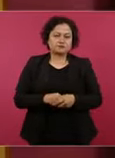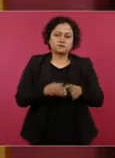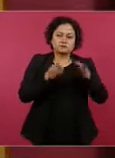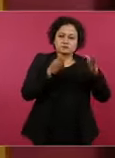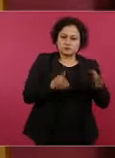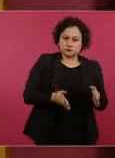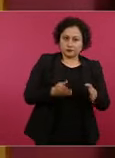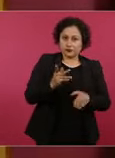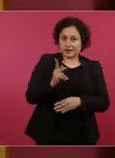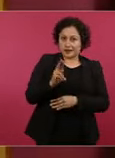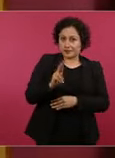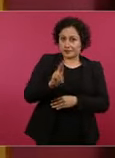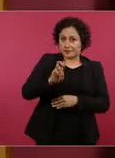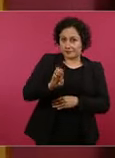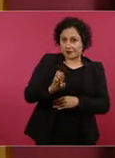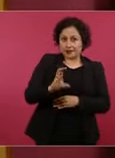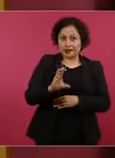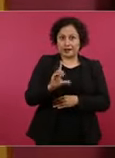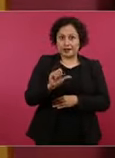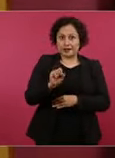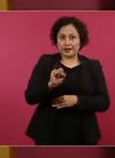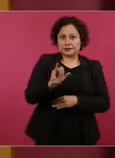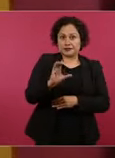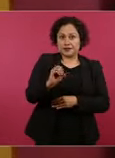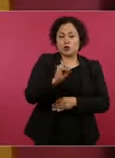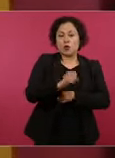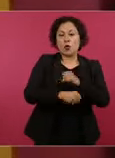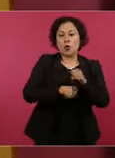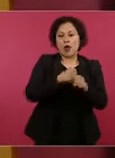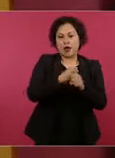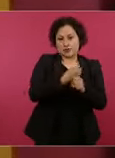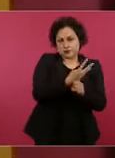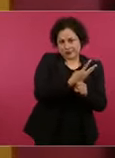preclásico, que es del 300